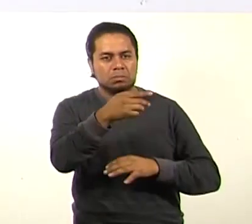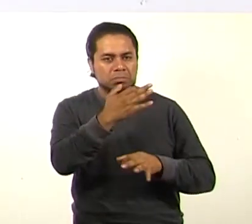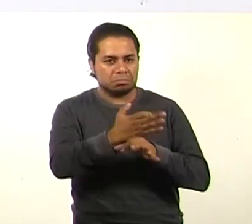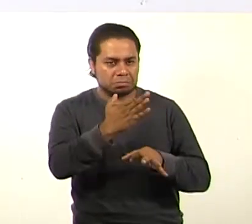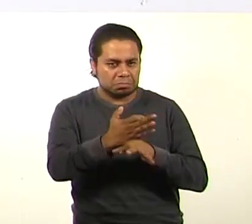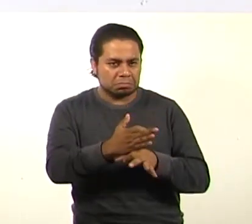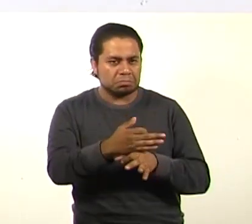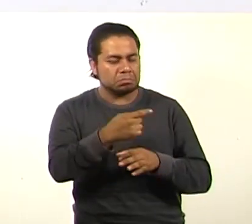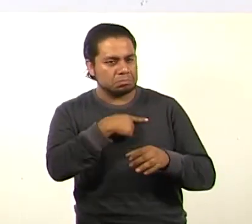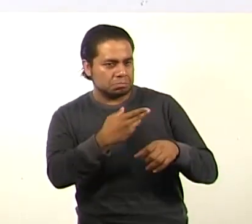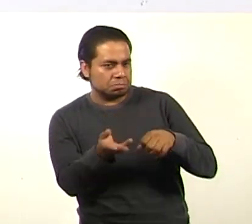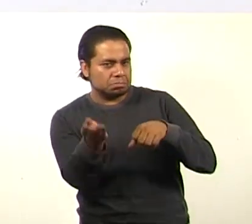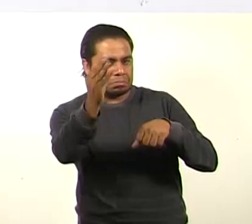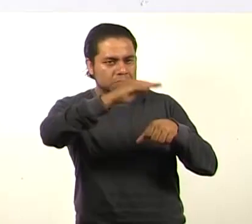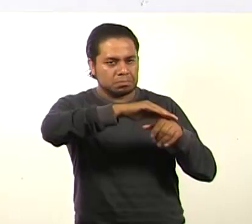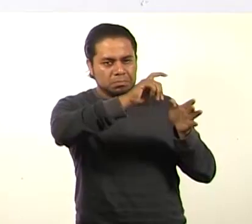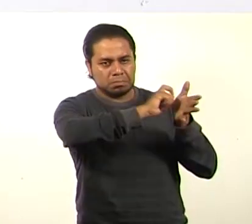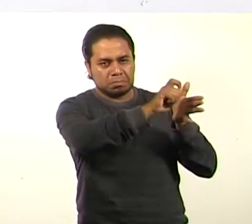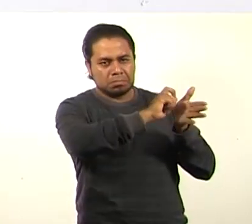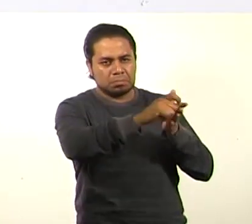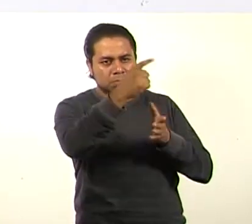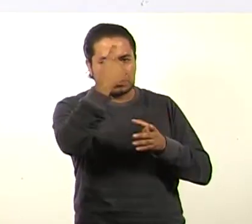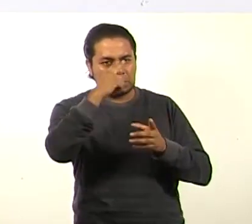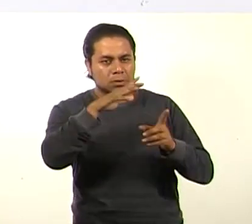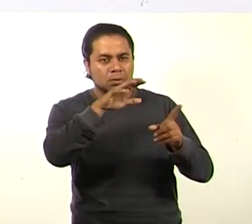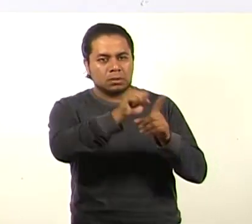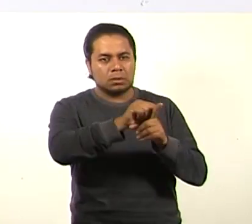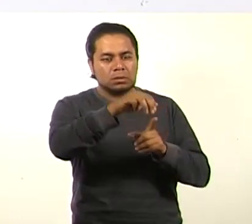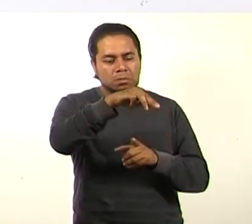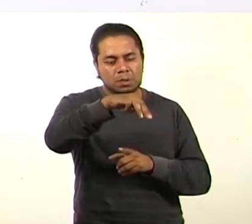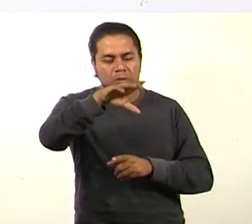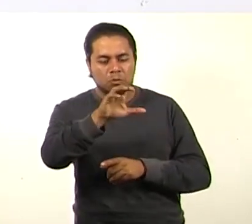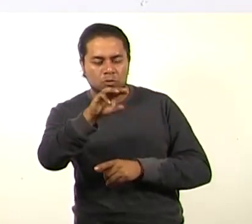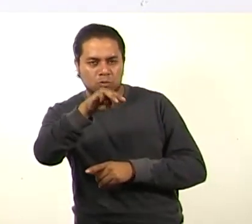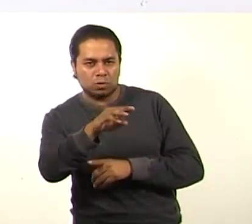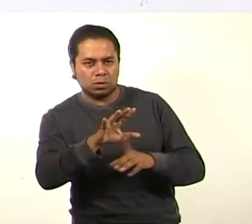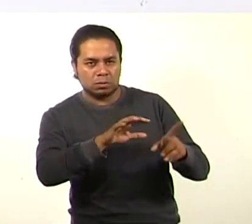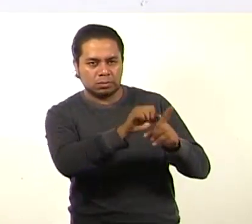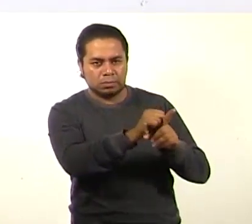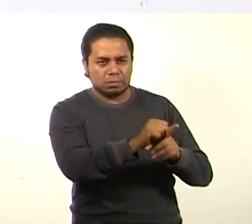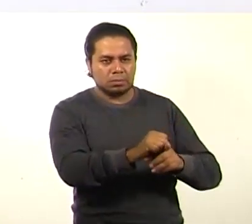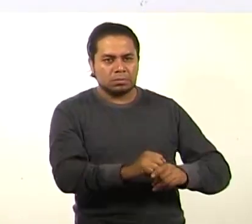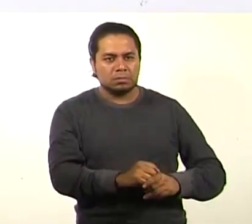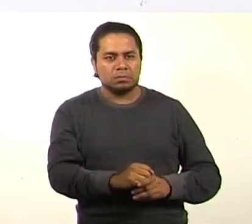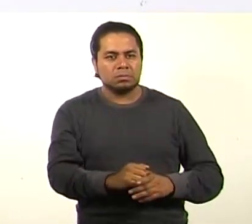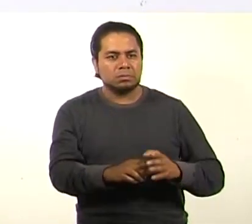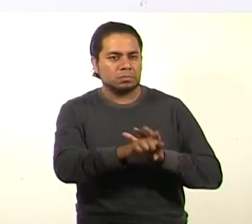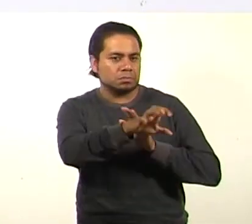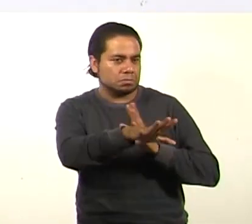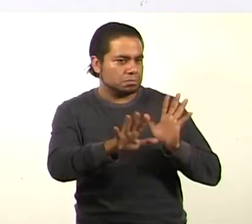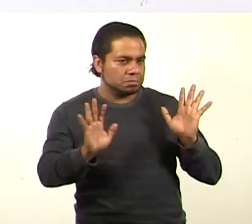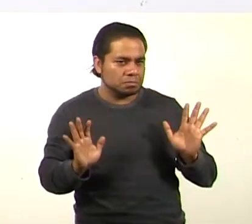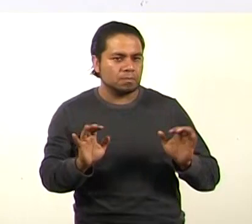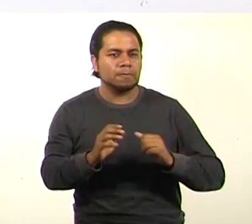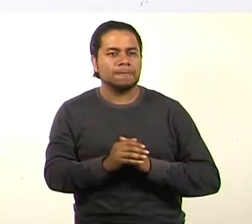un ejemplo para obtener el mínimo común múltiplo. ¿Qué les parece el mínimo común múltiplo de dos